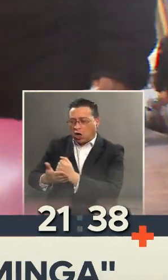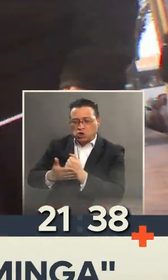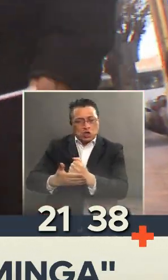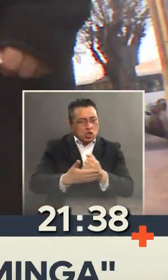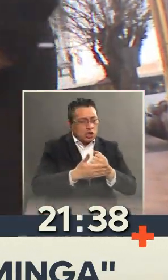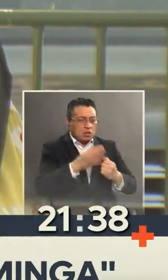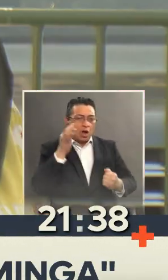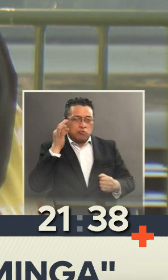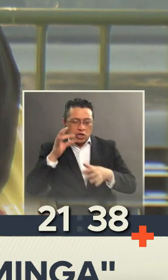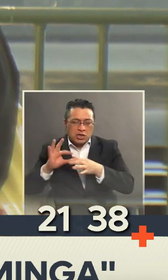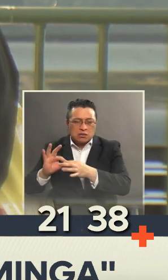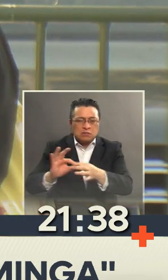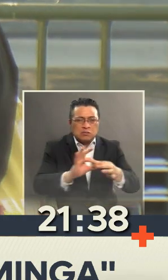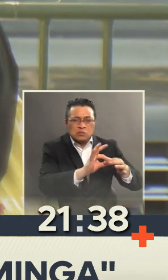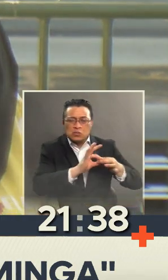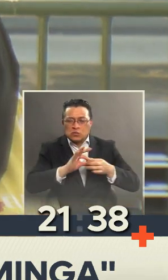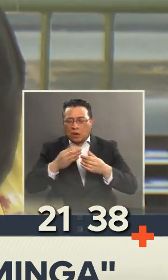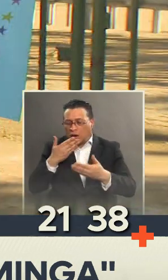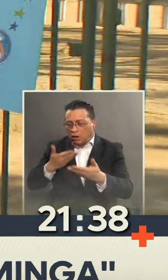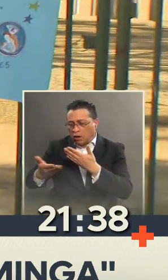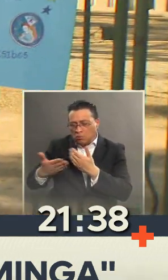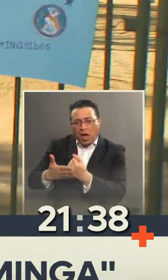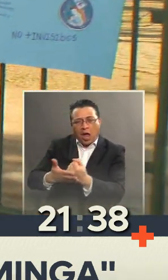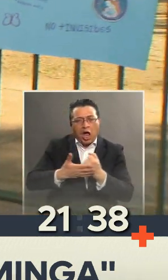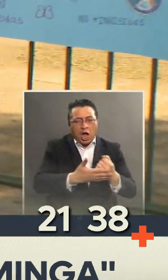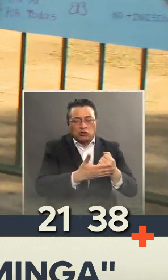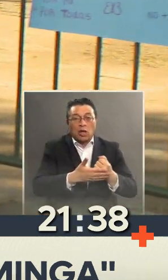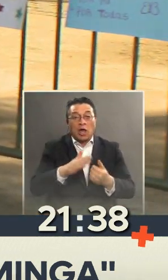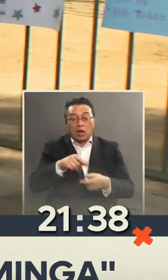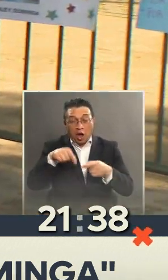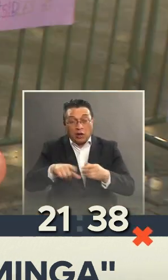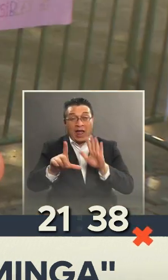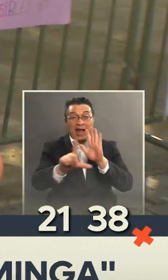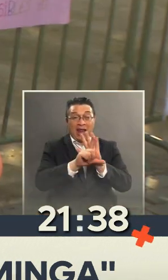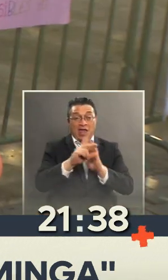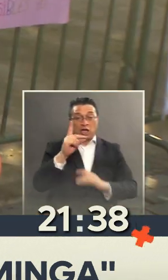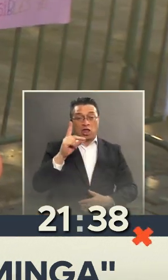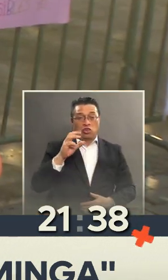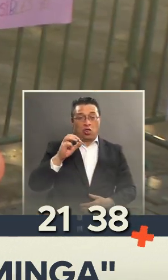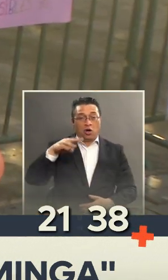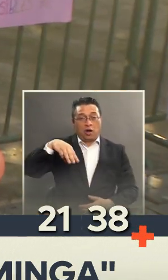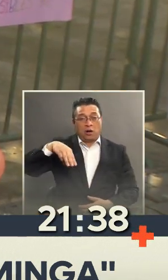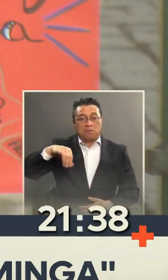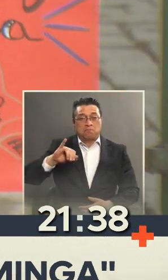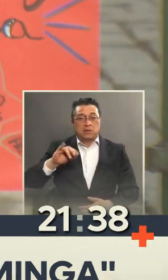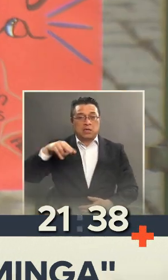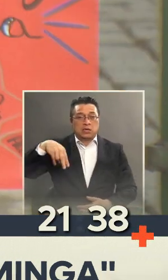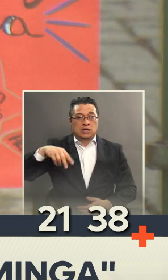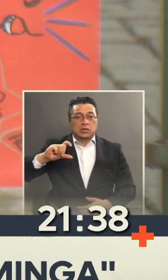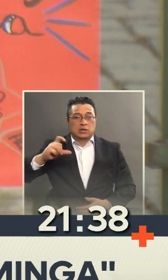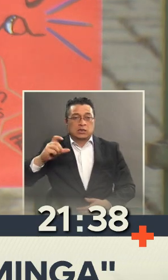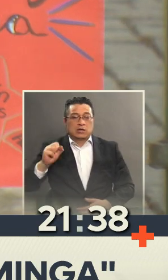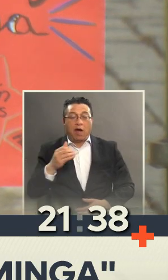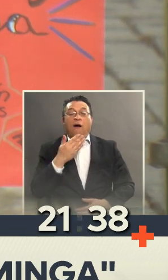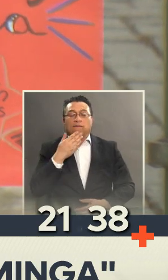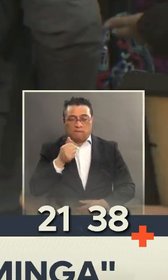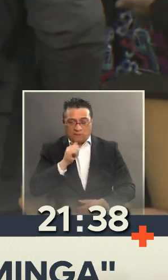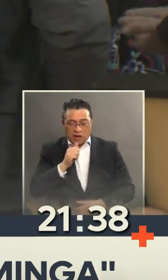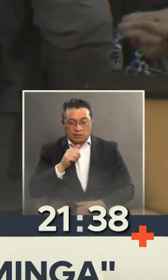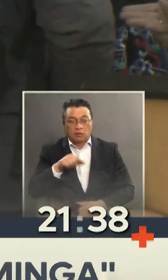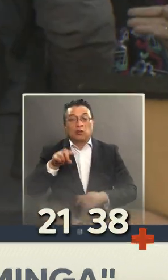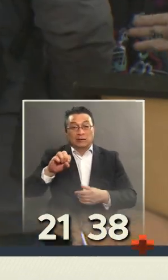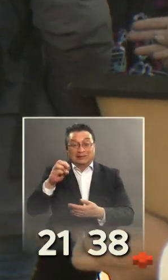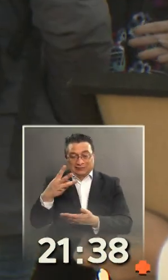aconsejándose, escuchándose, porque por el momento la ley Dominga aún no existe. Va por buen camino, pasó a tercer trámite y podría ser